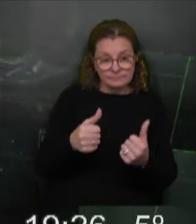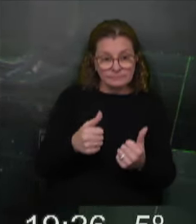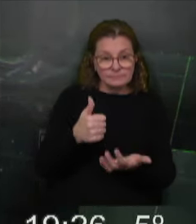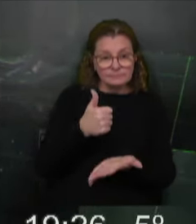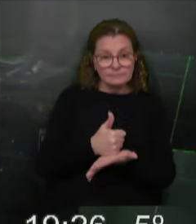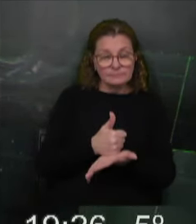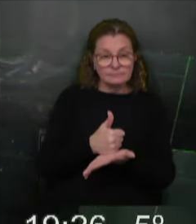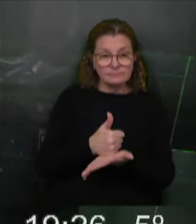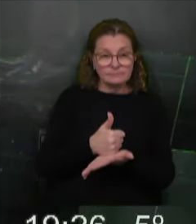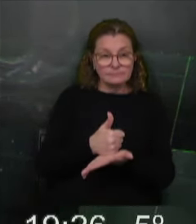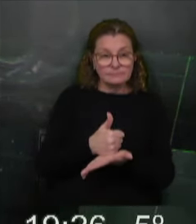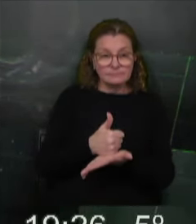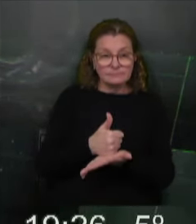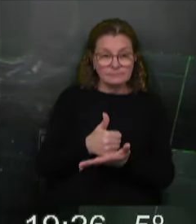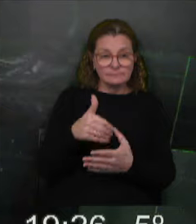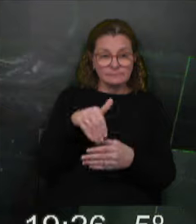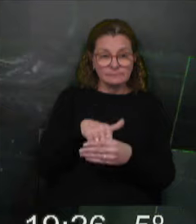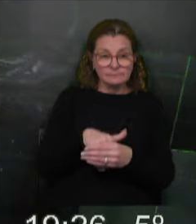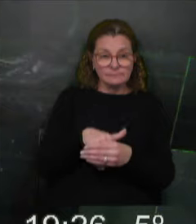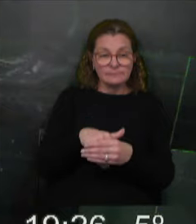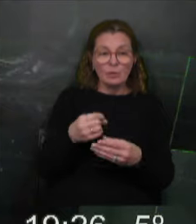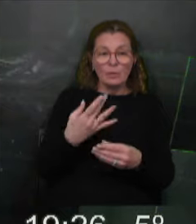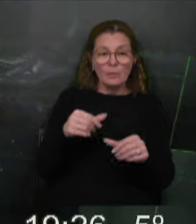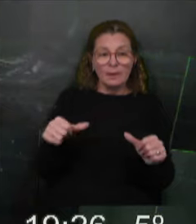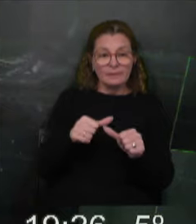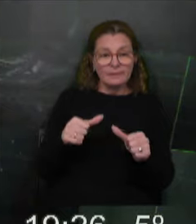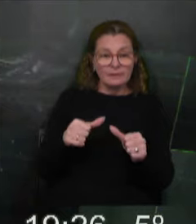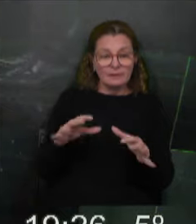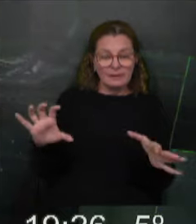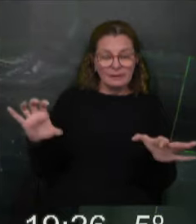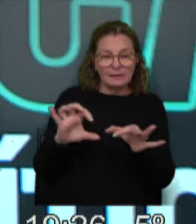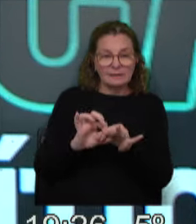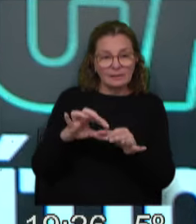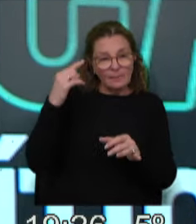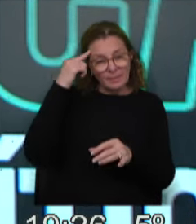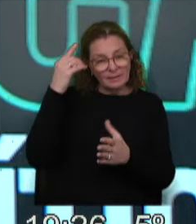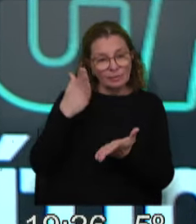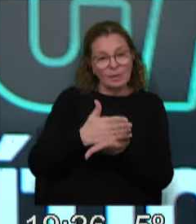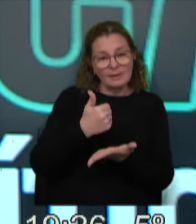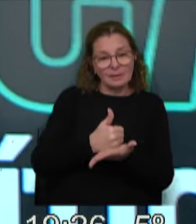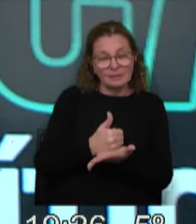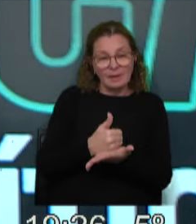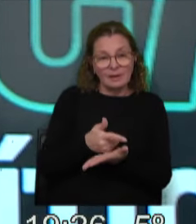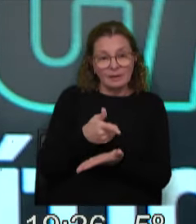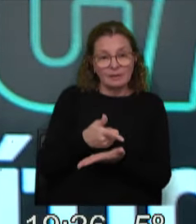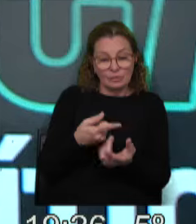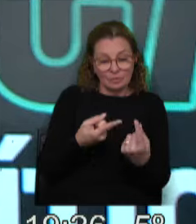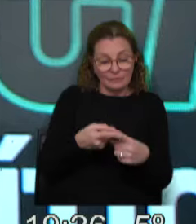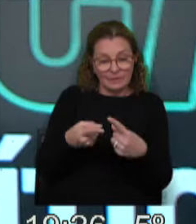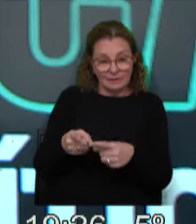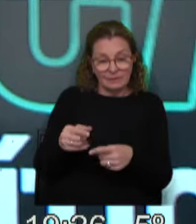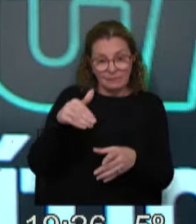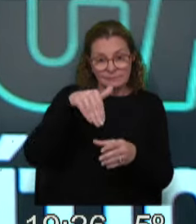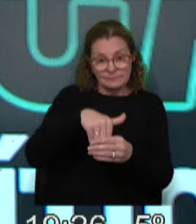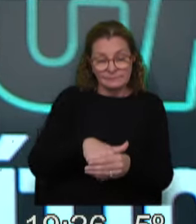presencia en la elección interna Bueno cómo van a ser alianzas de Cara a la elección departamental Porque estos guarismos en términos de